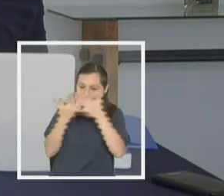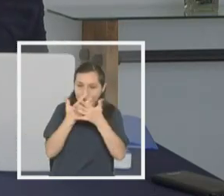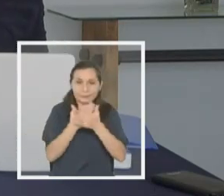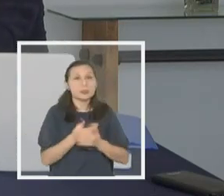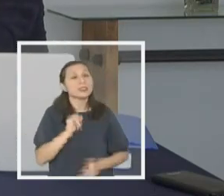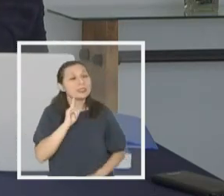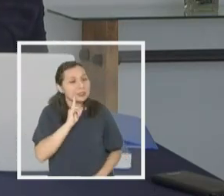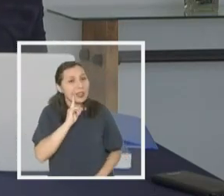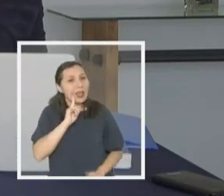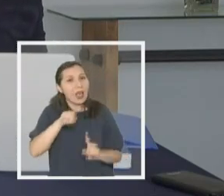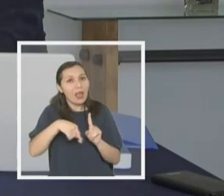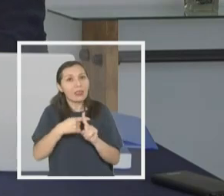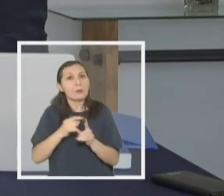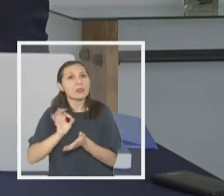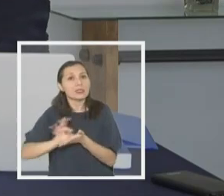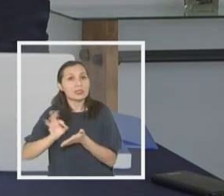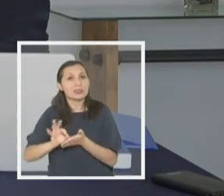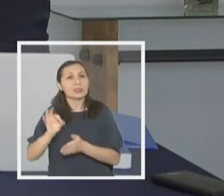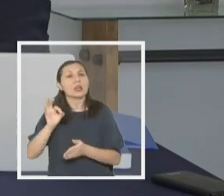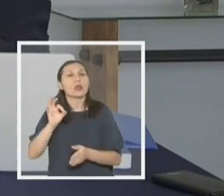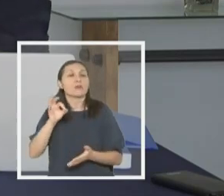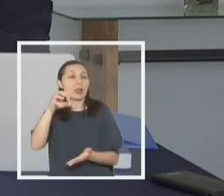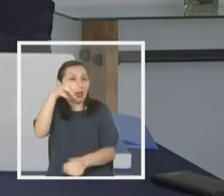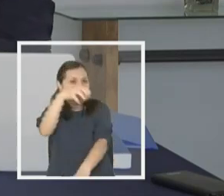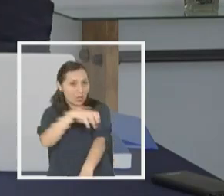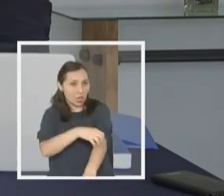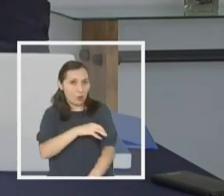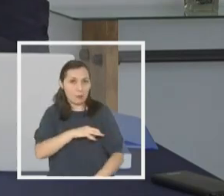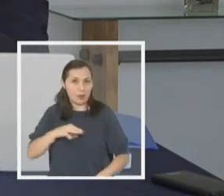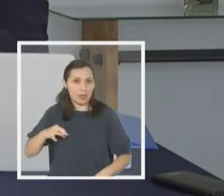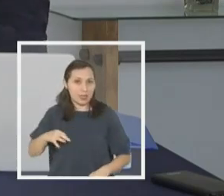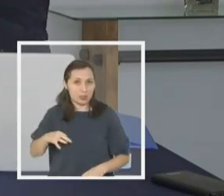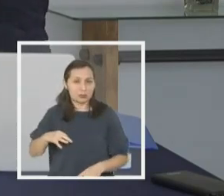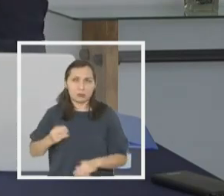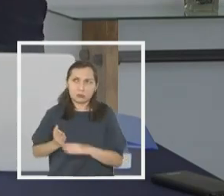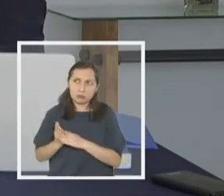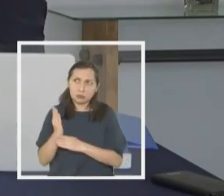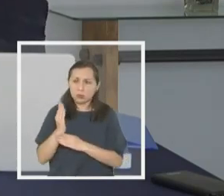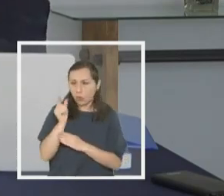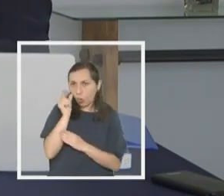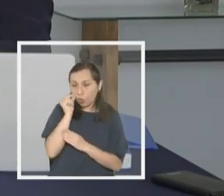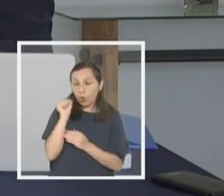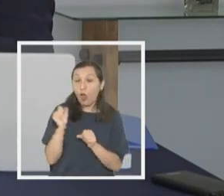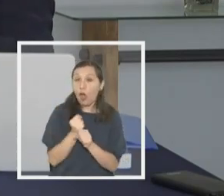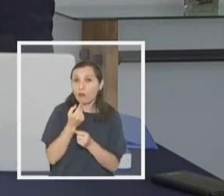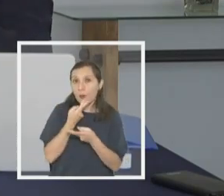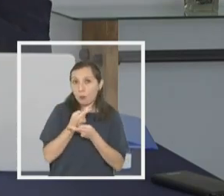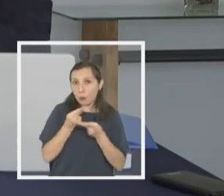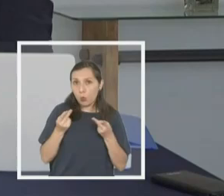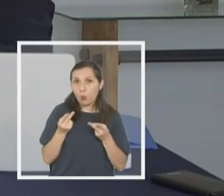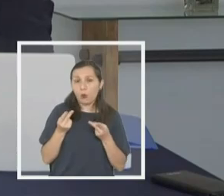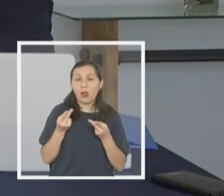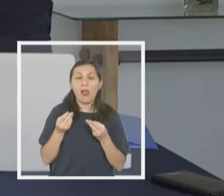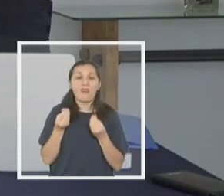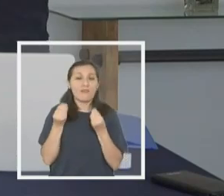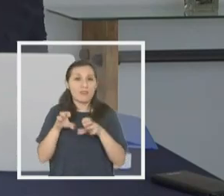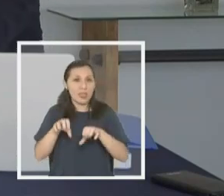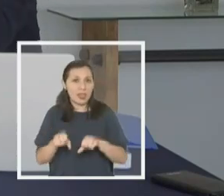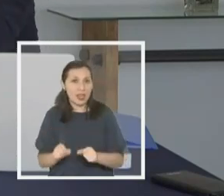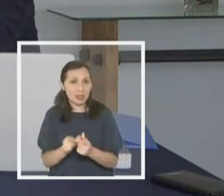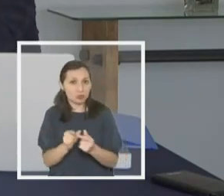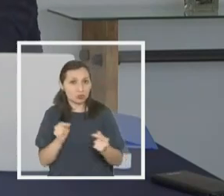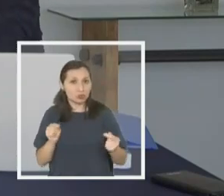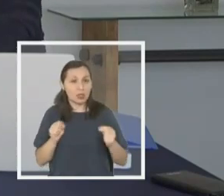además una Secretaría Regional Ministerial que lleva desde octubre... Obras públicas, bienes nacionales... Agricultura. Y